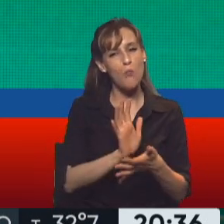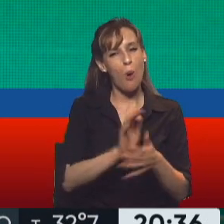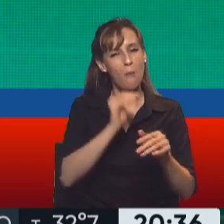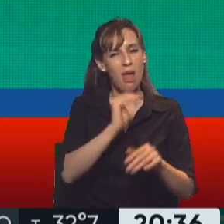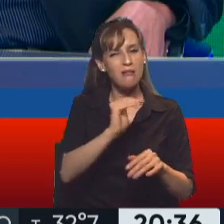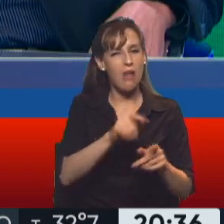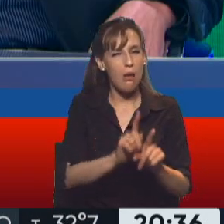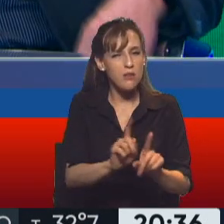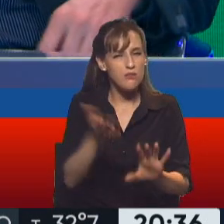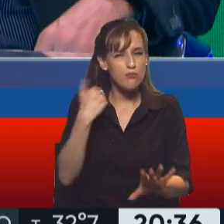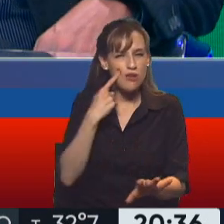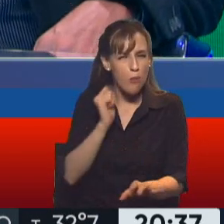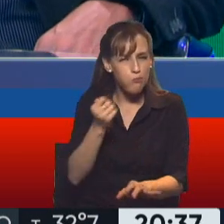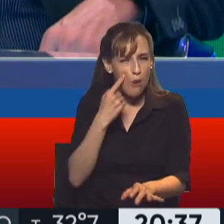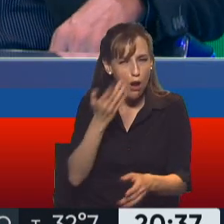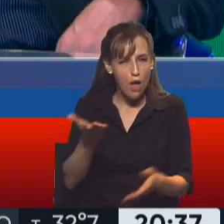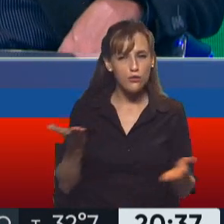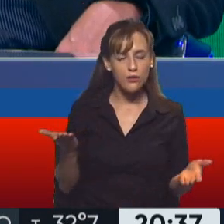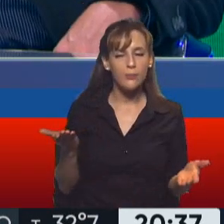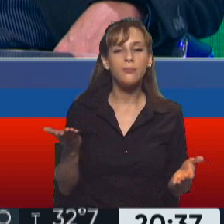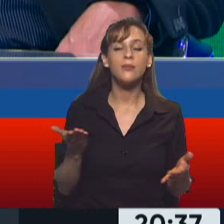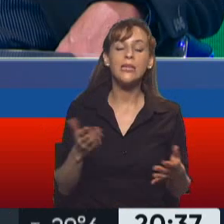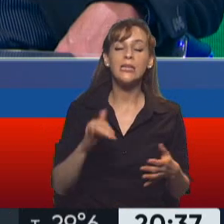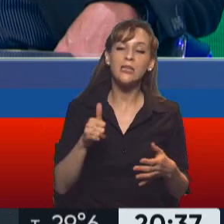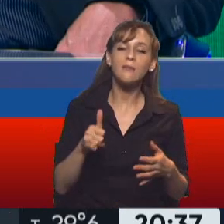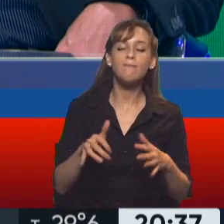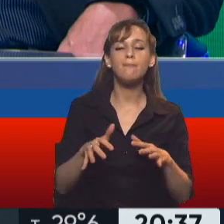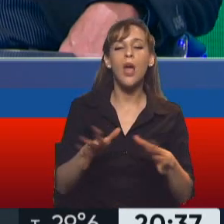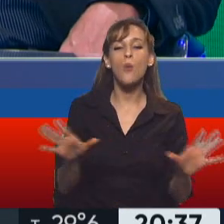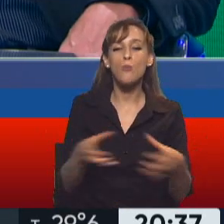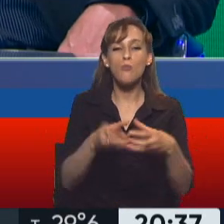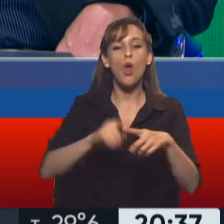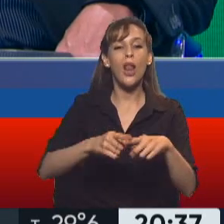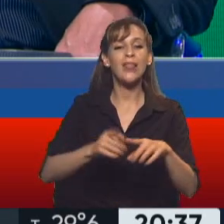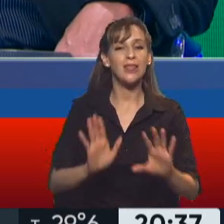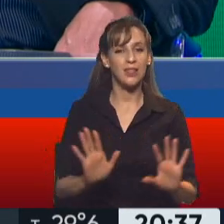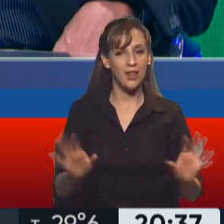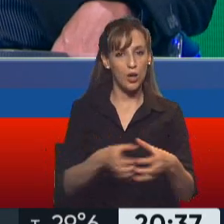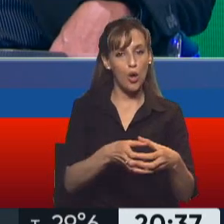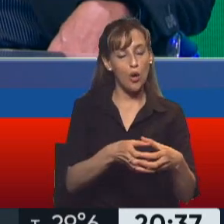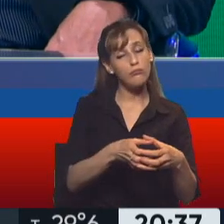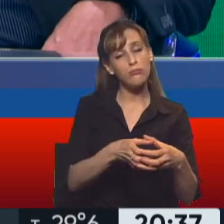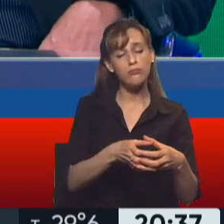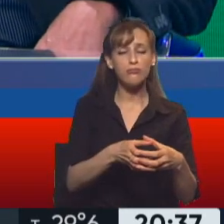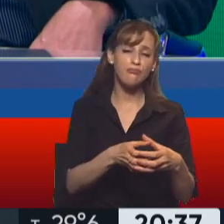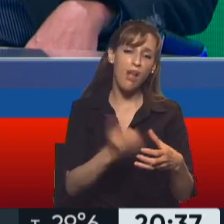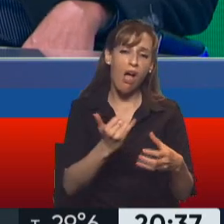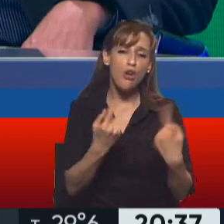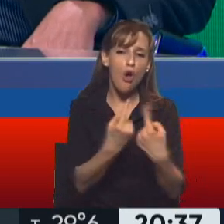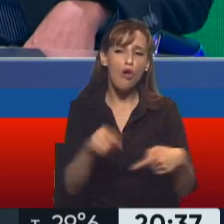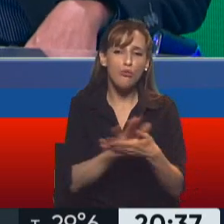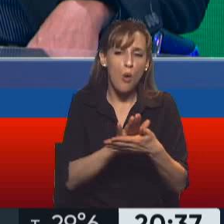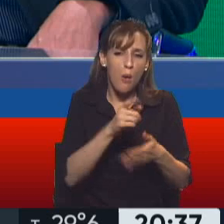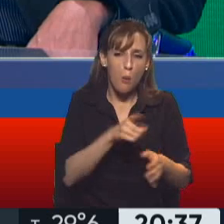Argentina. Sí, es un fenómeno con algunos rasgos nuevos y, sí. y por otro lado otros más conocidos. Y